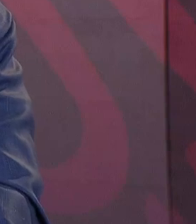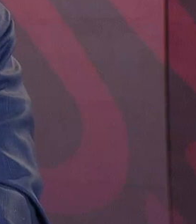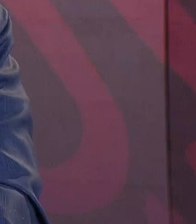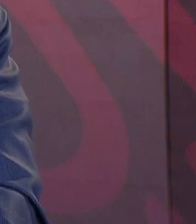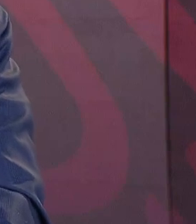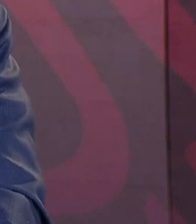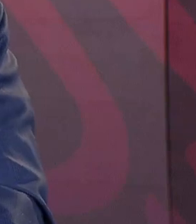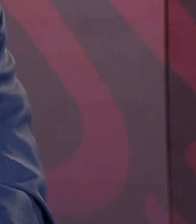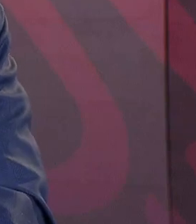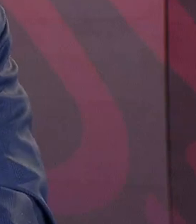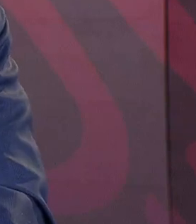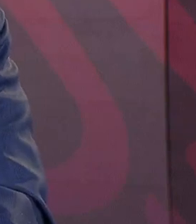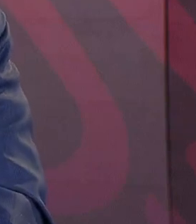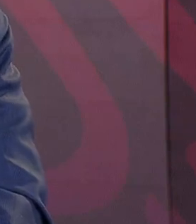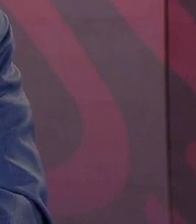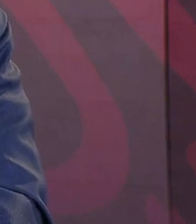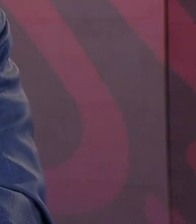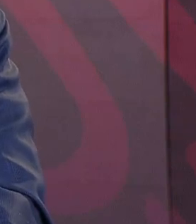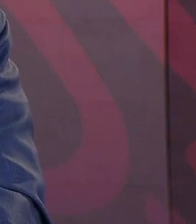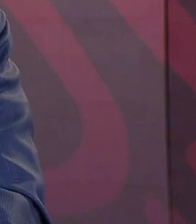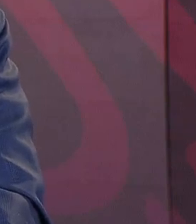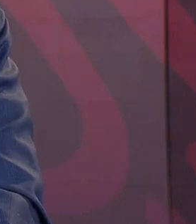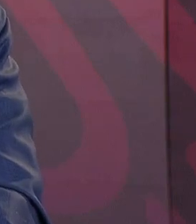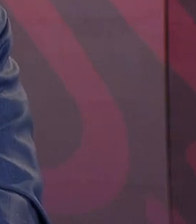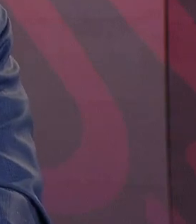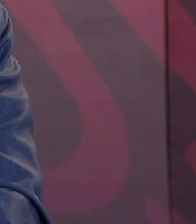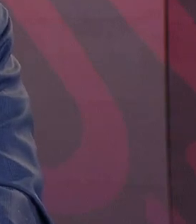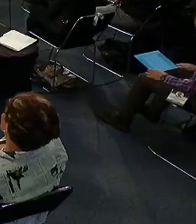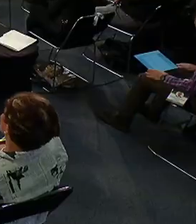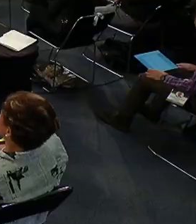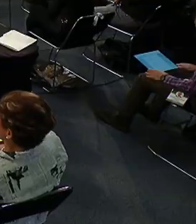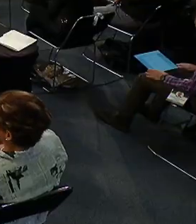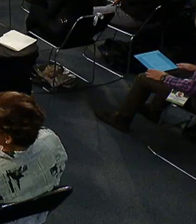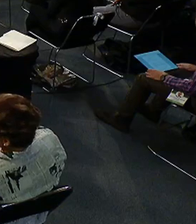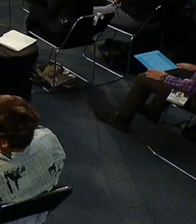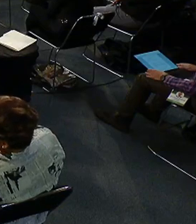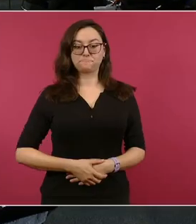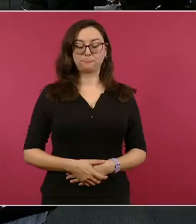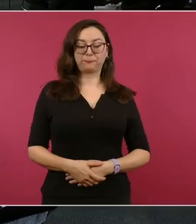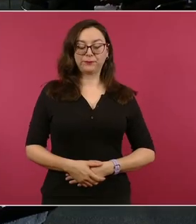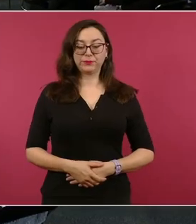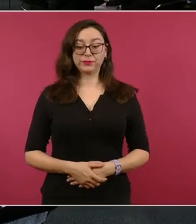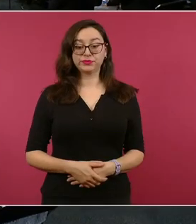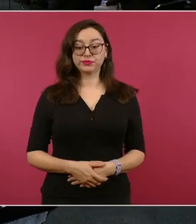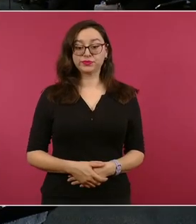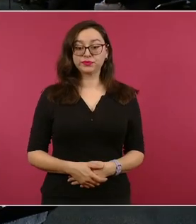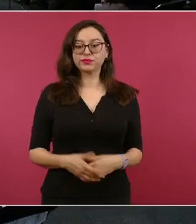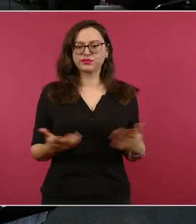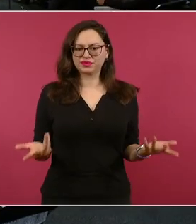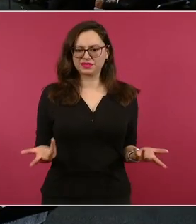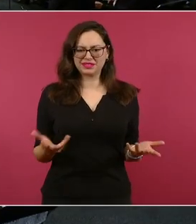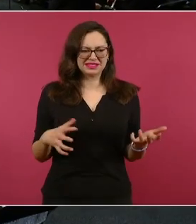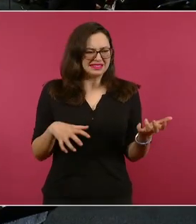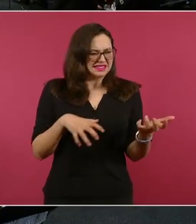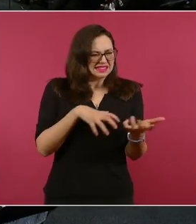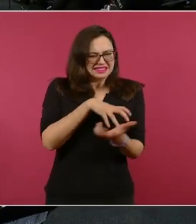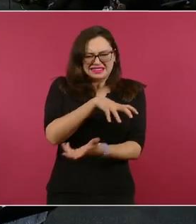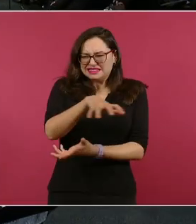Entonces, todo ese enredo, que es el que estamos atendiendo,